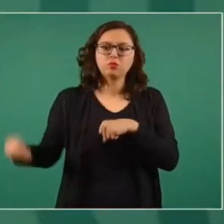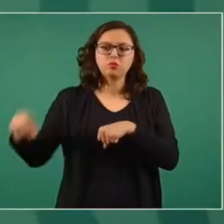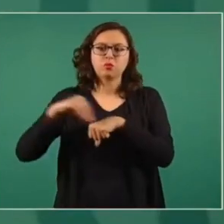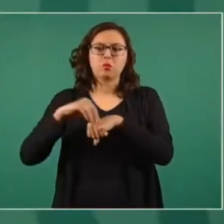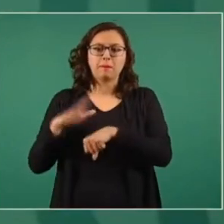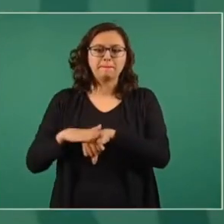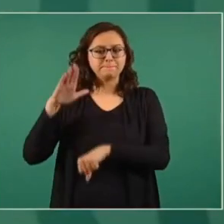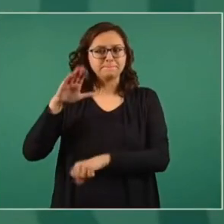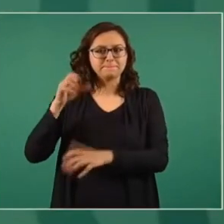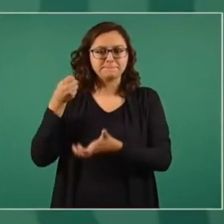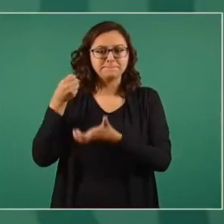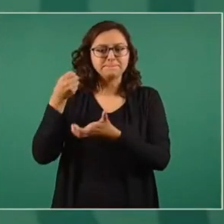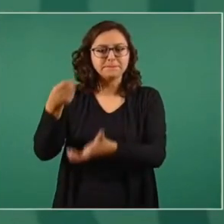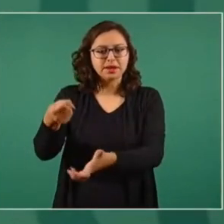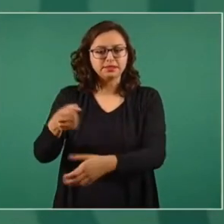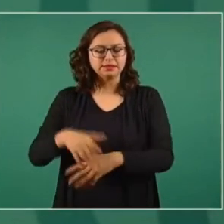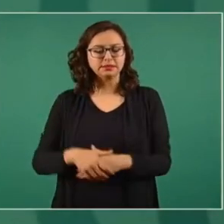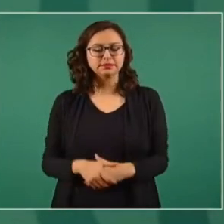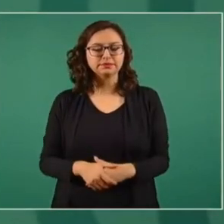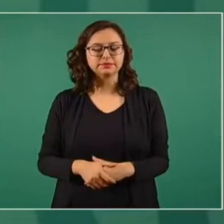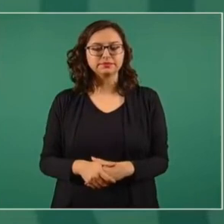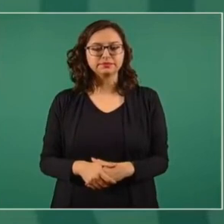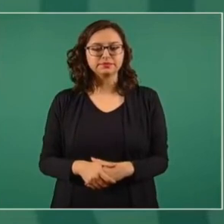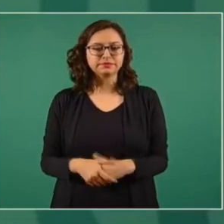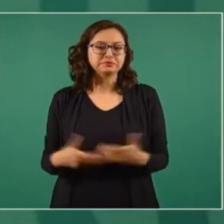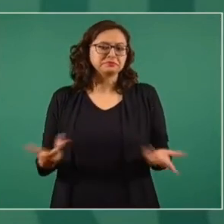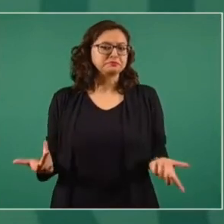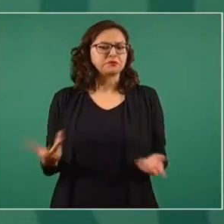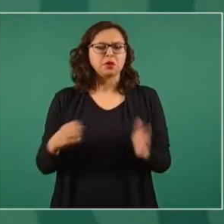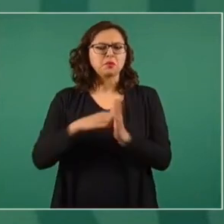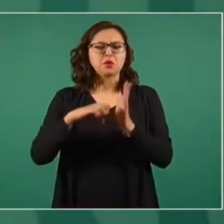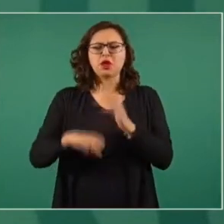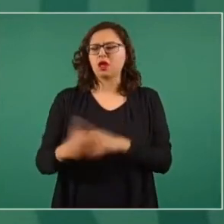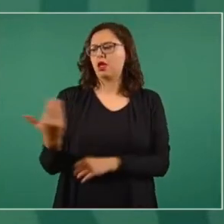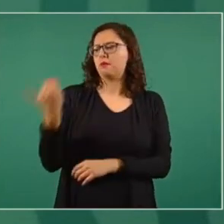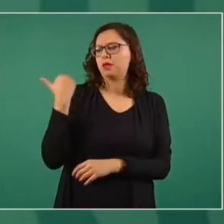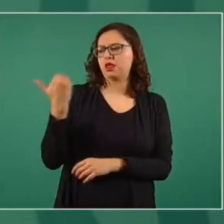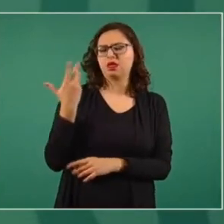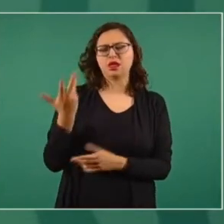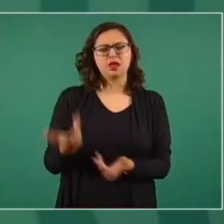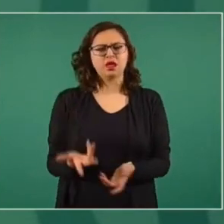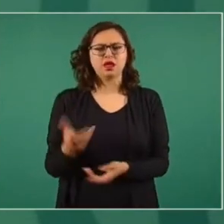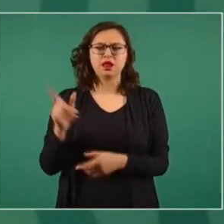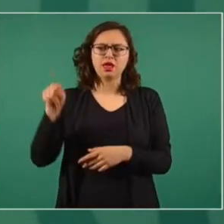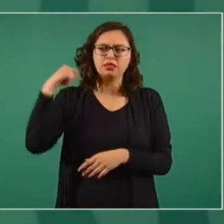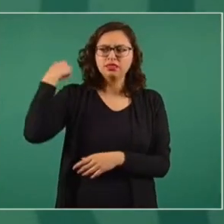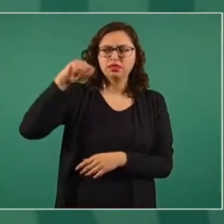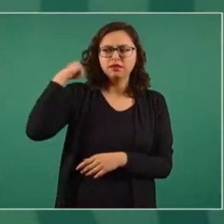caso más claro es el de las inundaciones en Tabasco y en Chiapas.